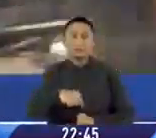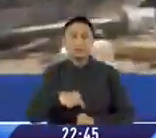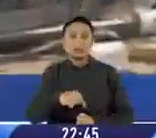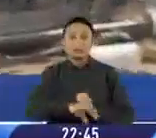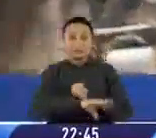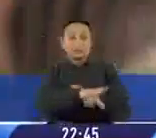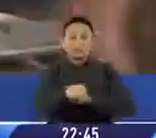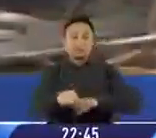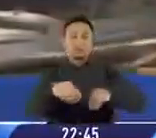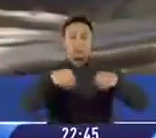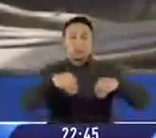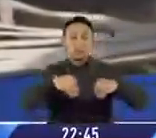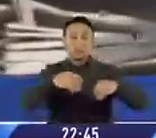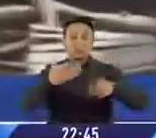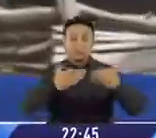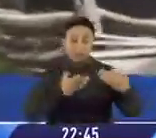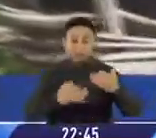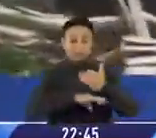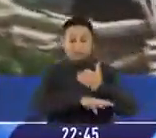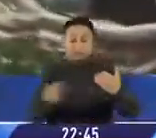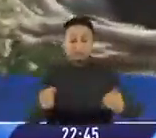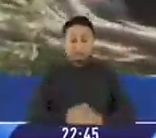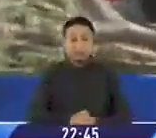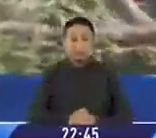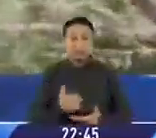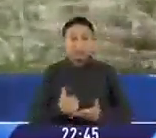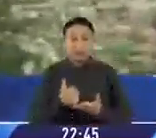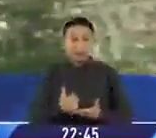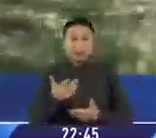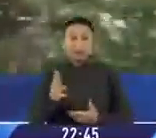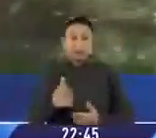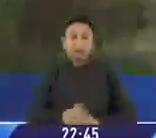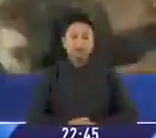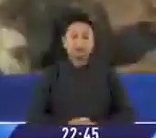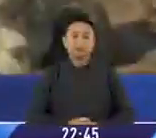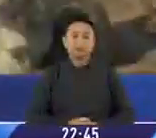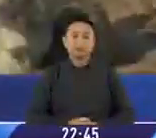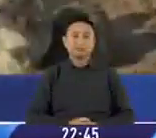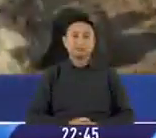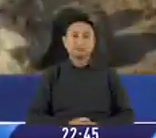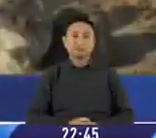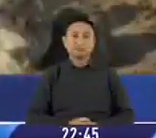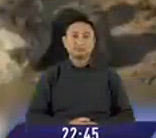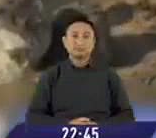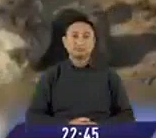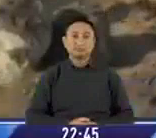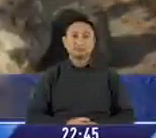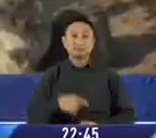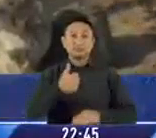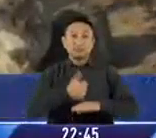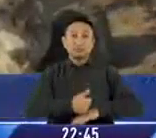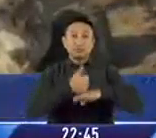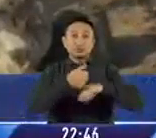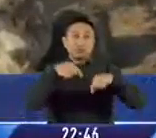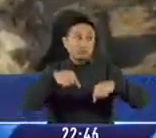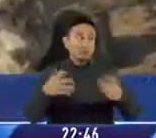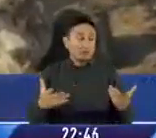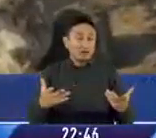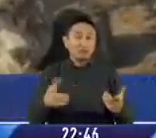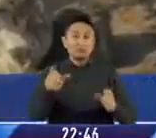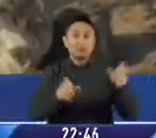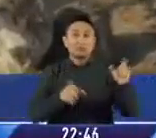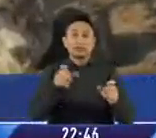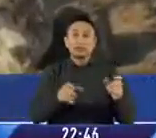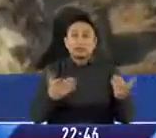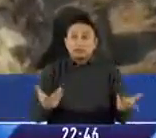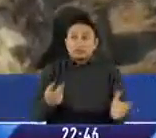en supermercados y tiendas luego de que ni la ayuda se haga presente. No vemos autoridades, la gente no sabe